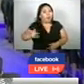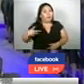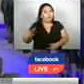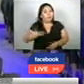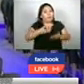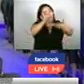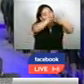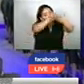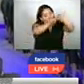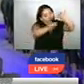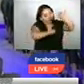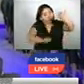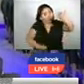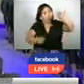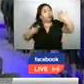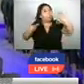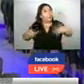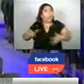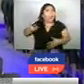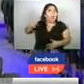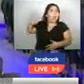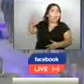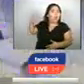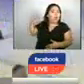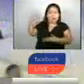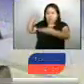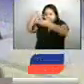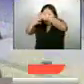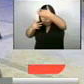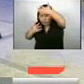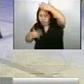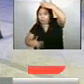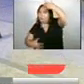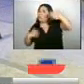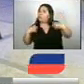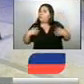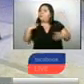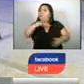registro. Más de medio siglo que llevamos registrando los homicidios.